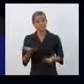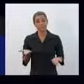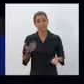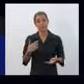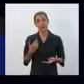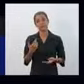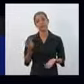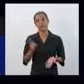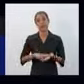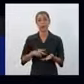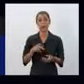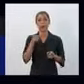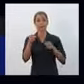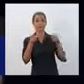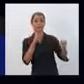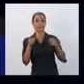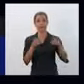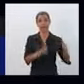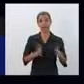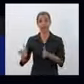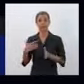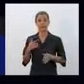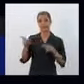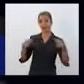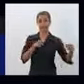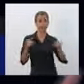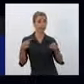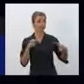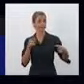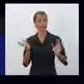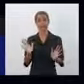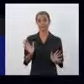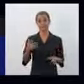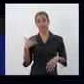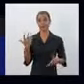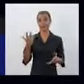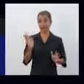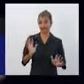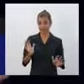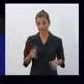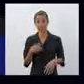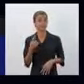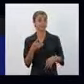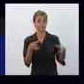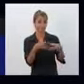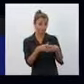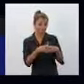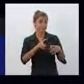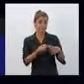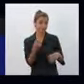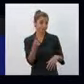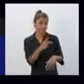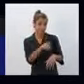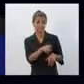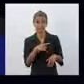acusador volvió el atril volvió la canchereada el kircherismo no cambió por más que se oculte trate de